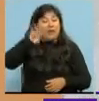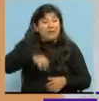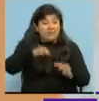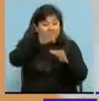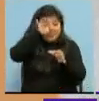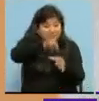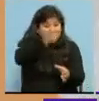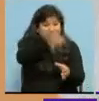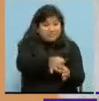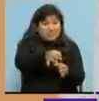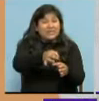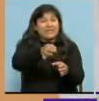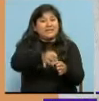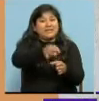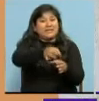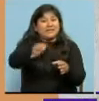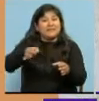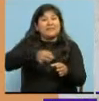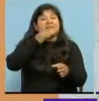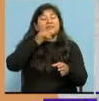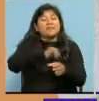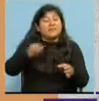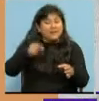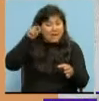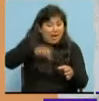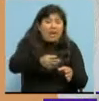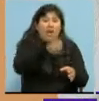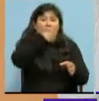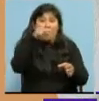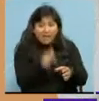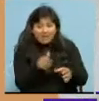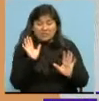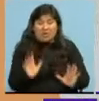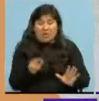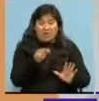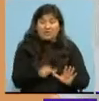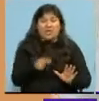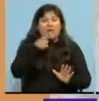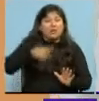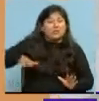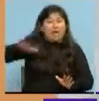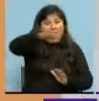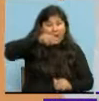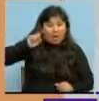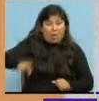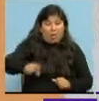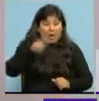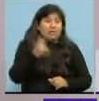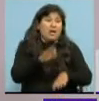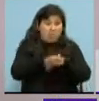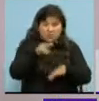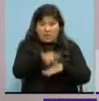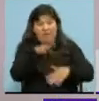éste pero en este caso como estaba dentro de un puesto y se identificó a los responsables se actuó contra ellos el